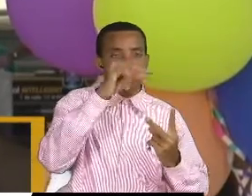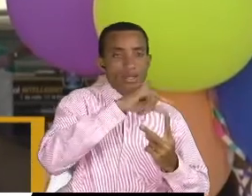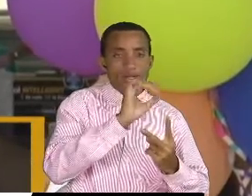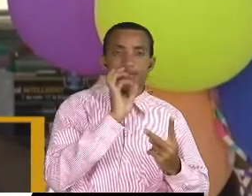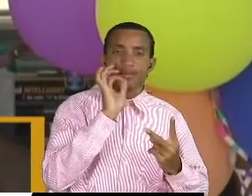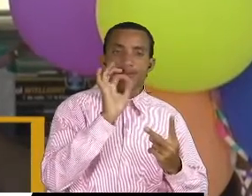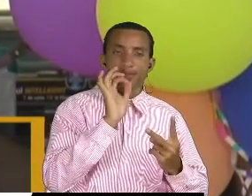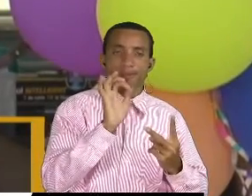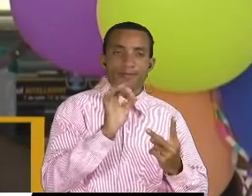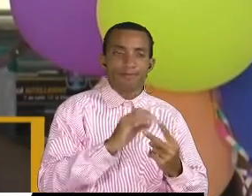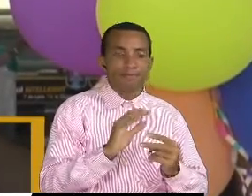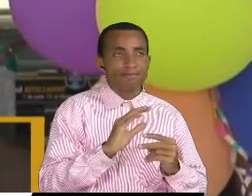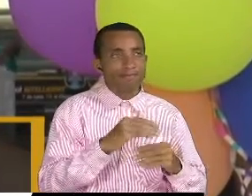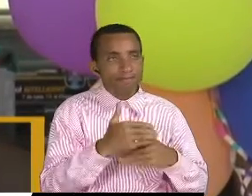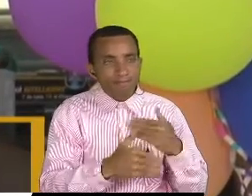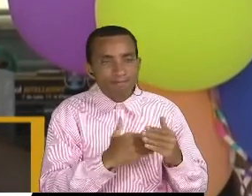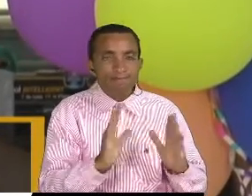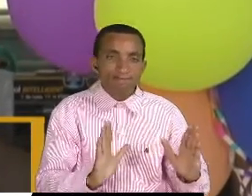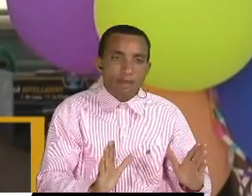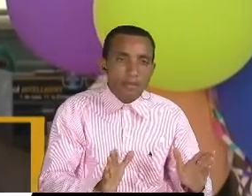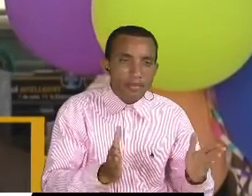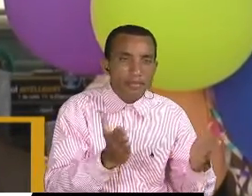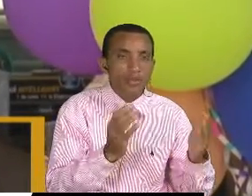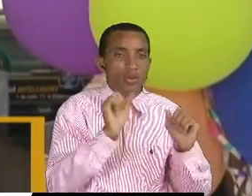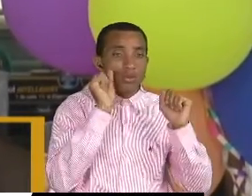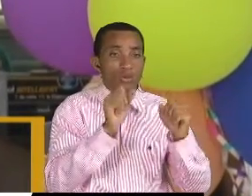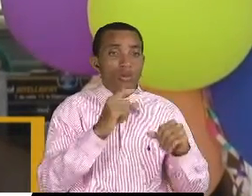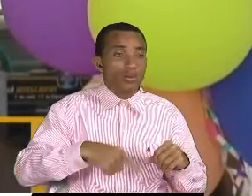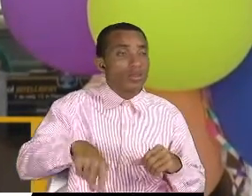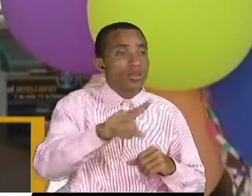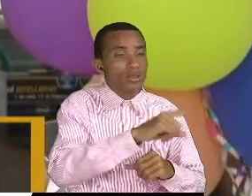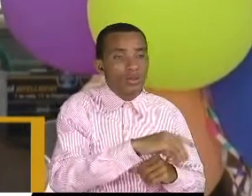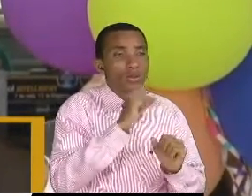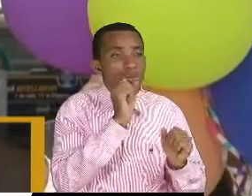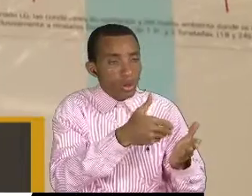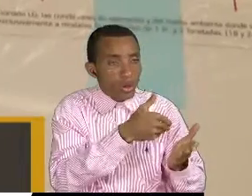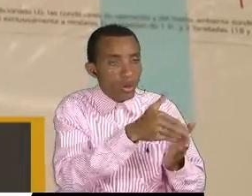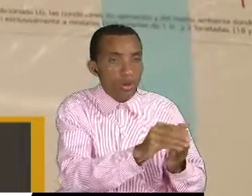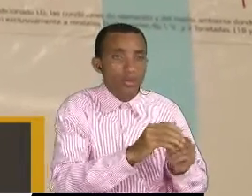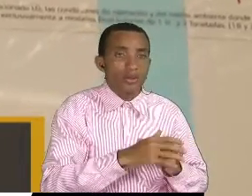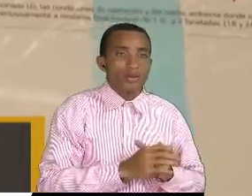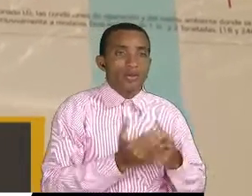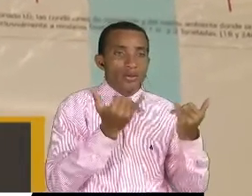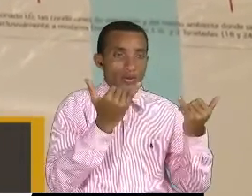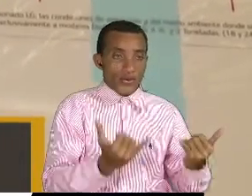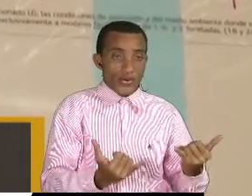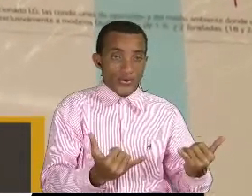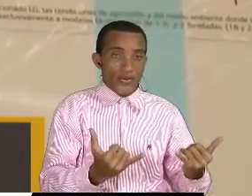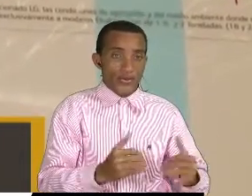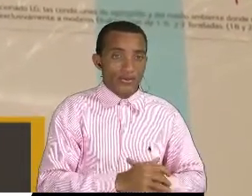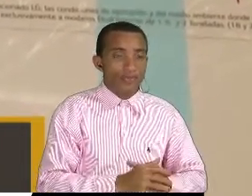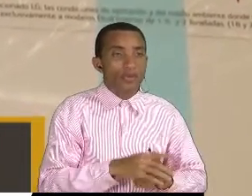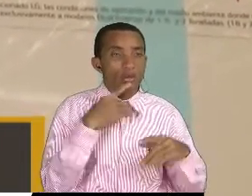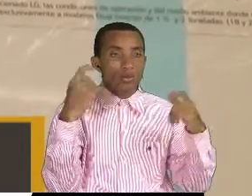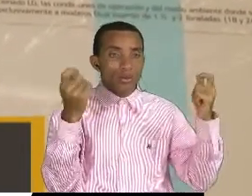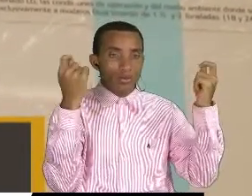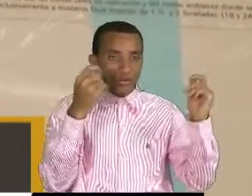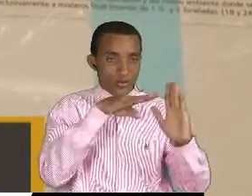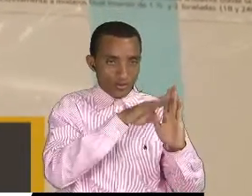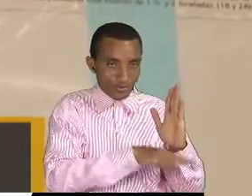de mejorar la posibilidad que las personas adquieren sus productos. En esta vez hemos lanzado una promoción en